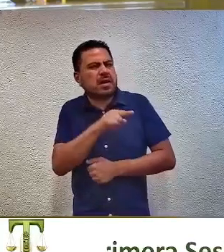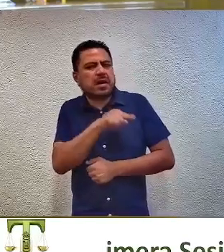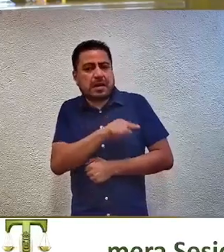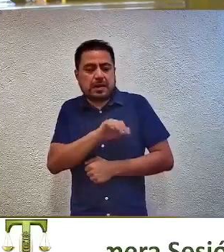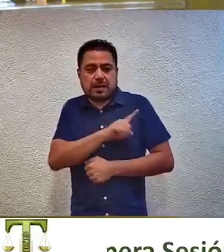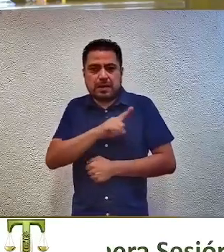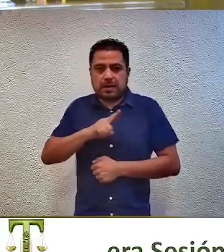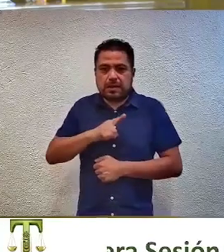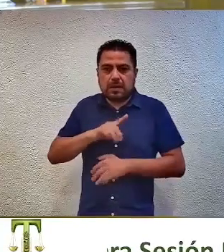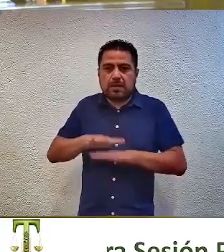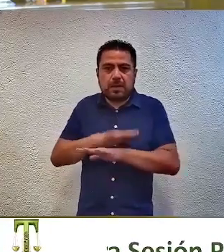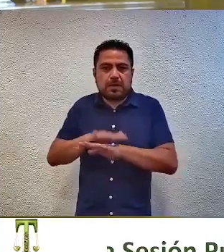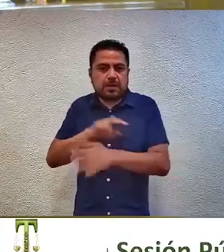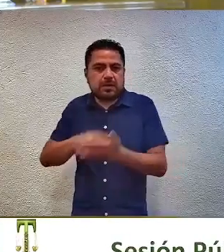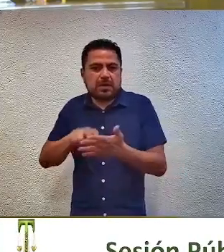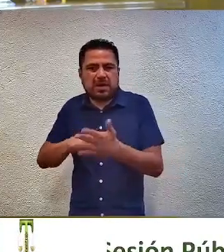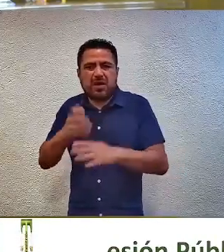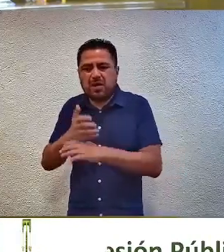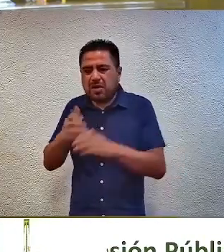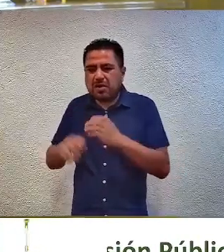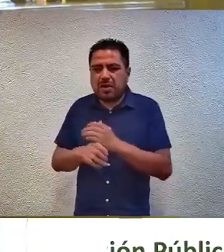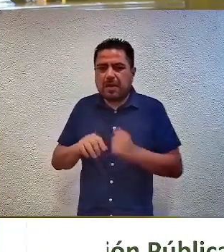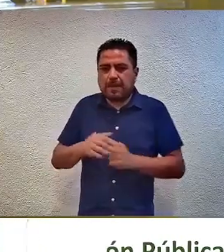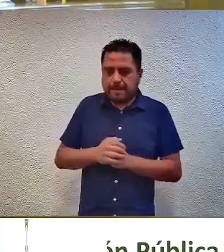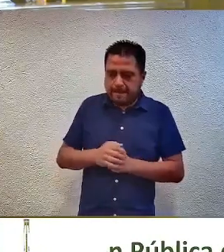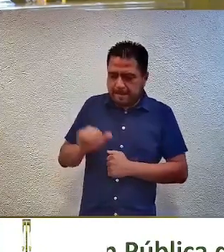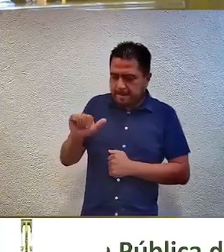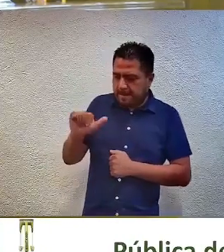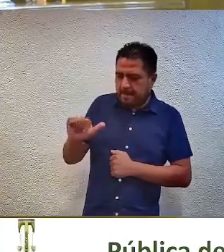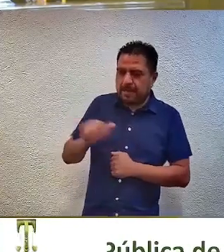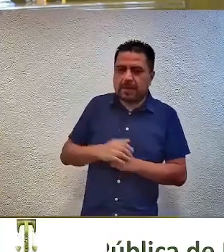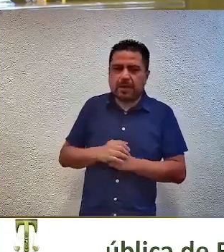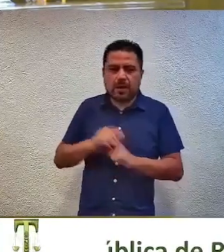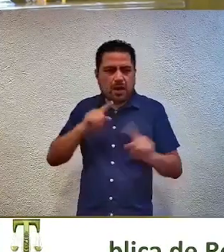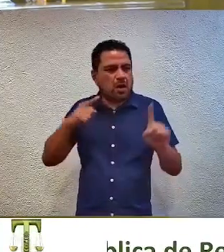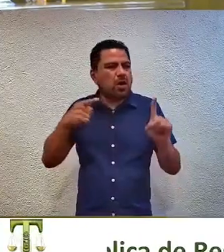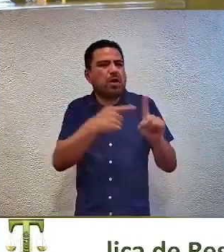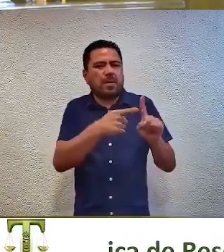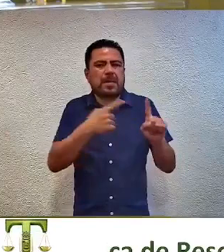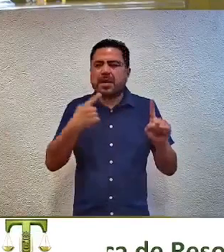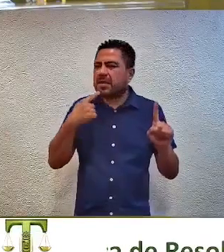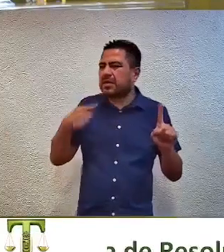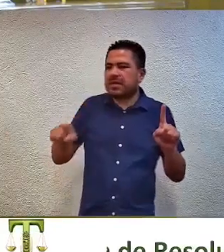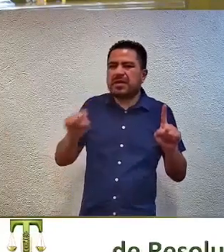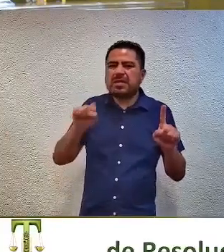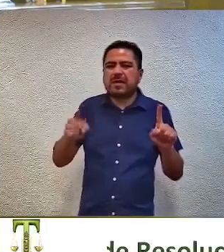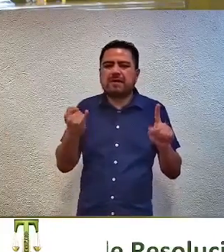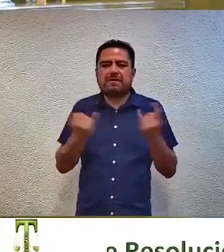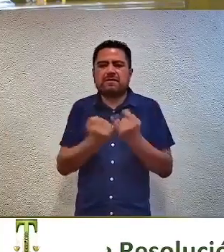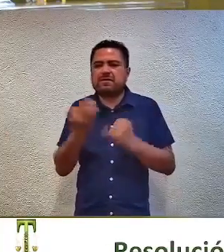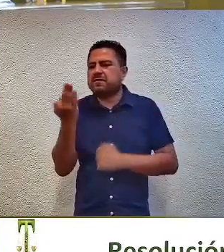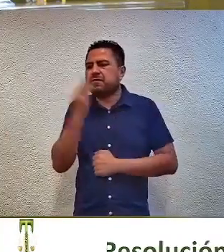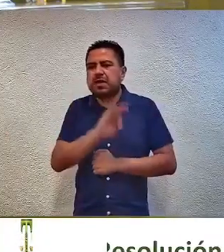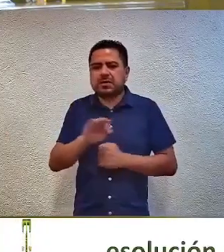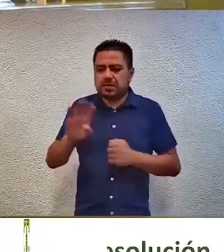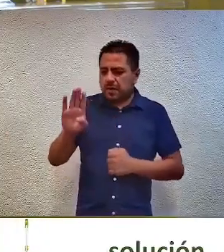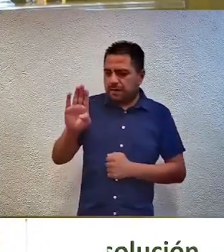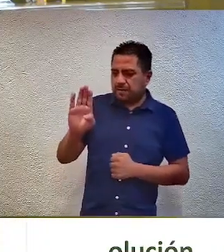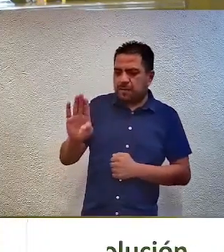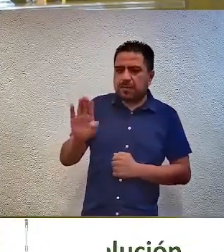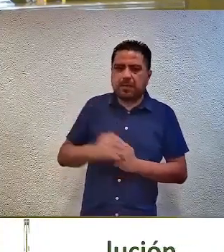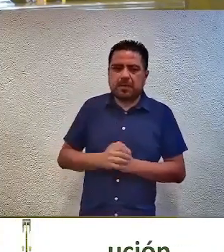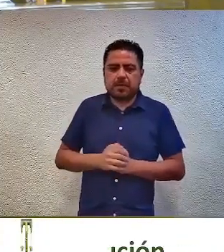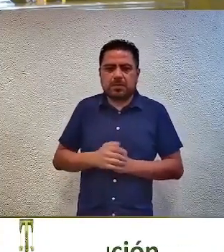deben actualizar los elementos. Inciso A, objetivo, imputación de hechos o delitos falsos. B,